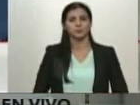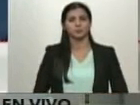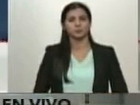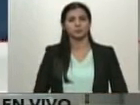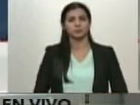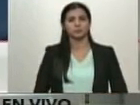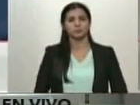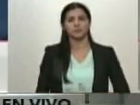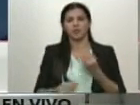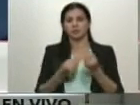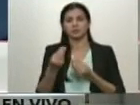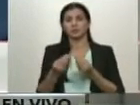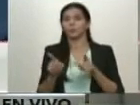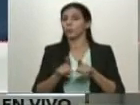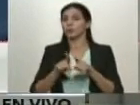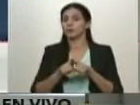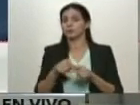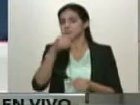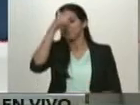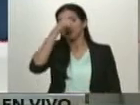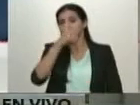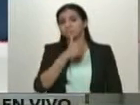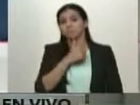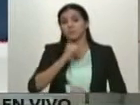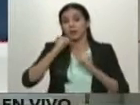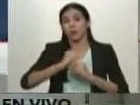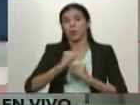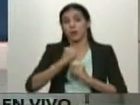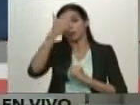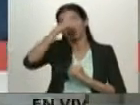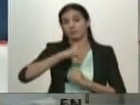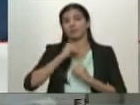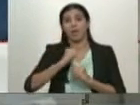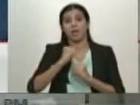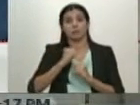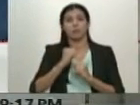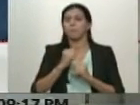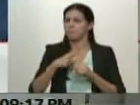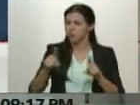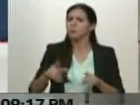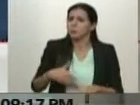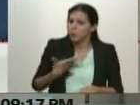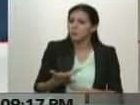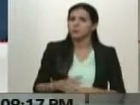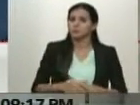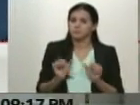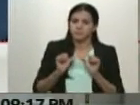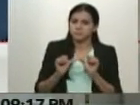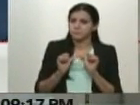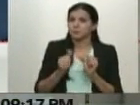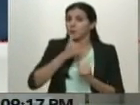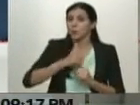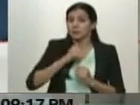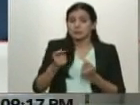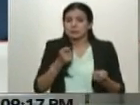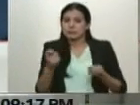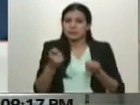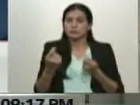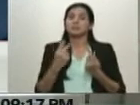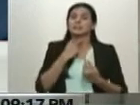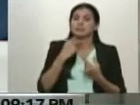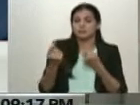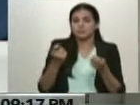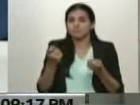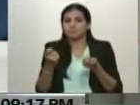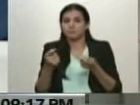Estamos haciendo, como dice, de tripas corazón, pero vale la pena para mantener el plan de inversiones de